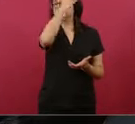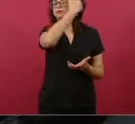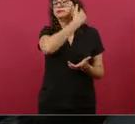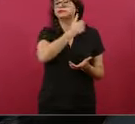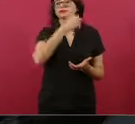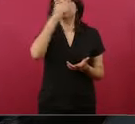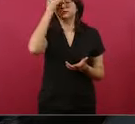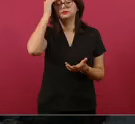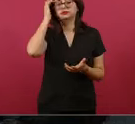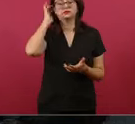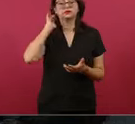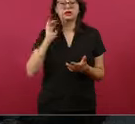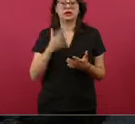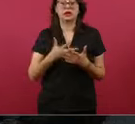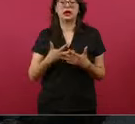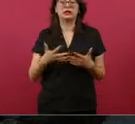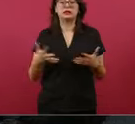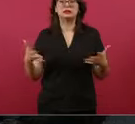miles de hectáreas,